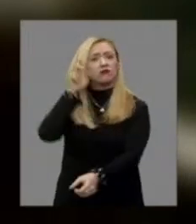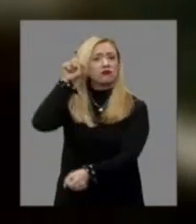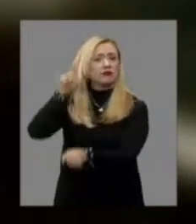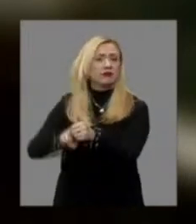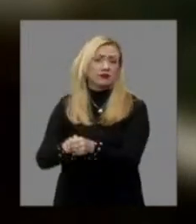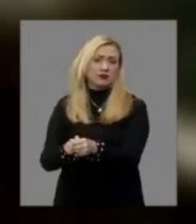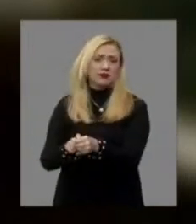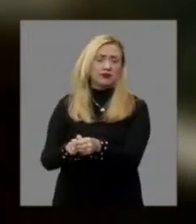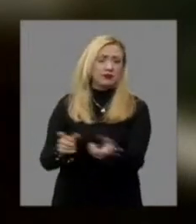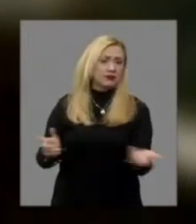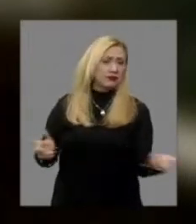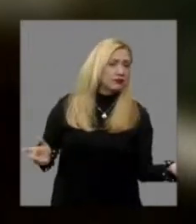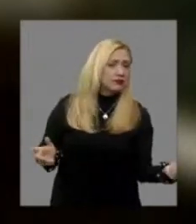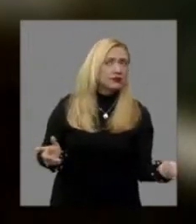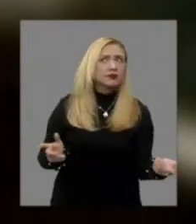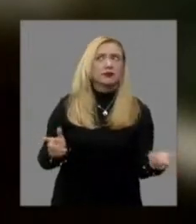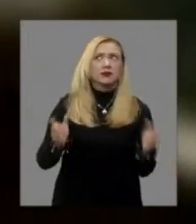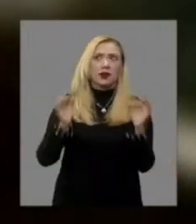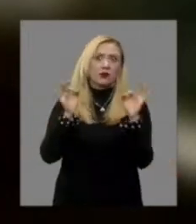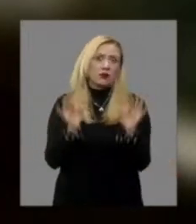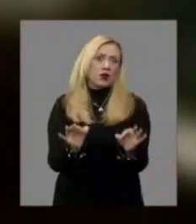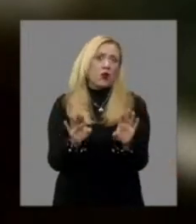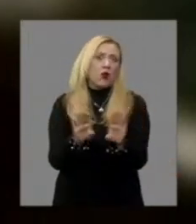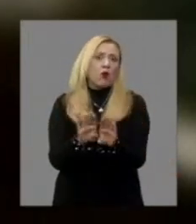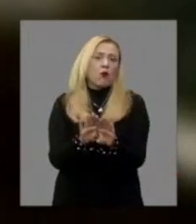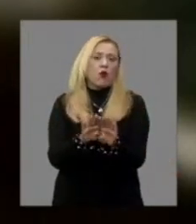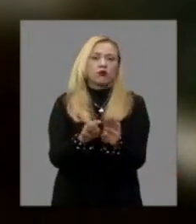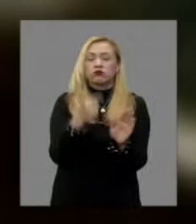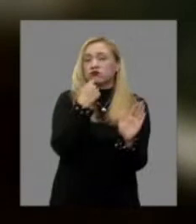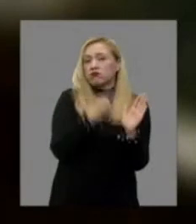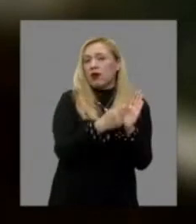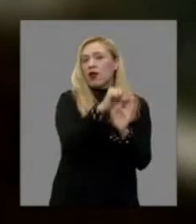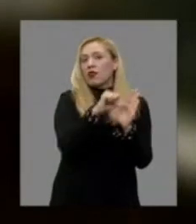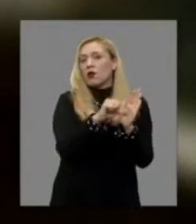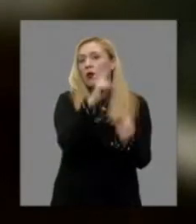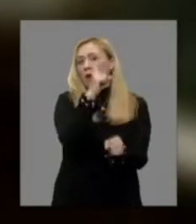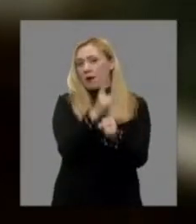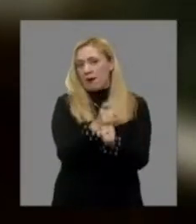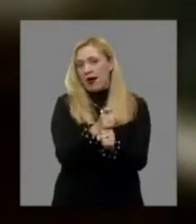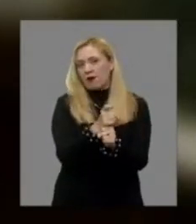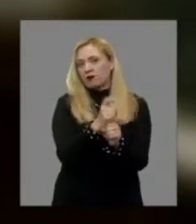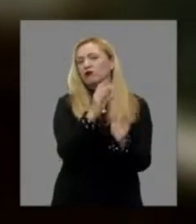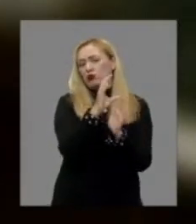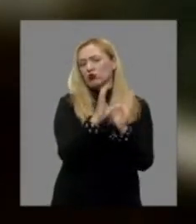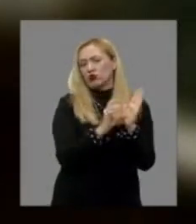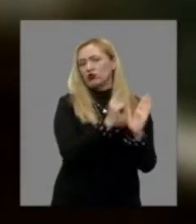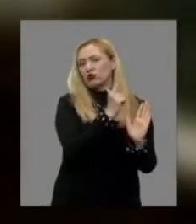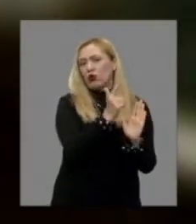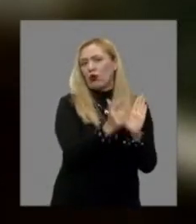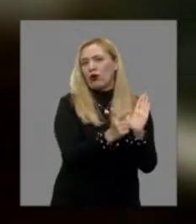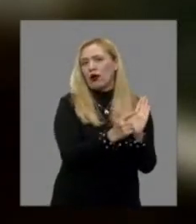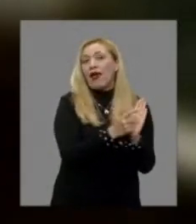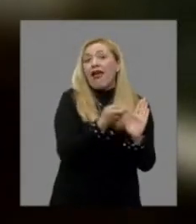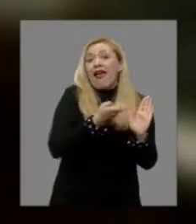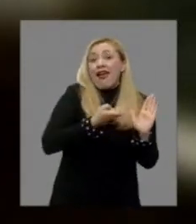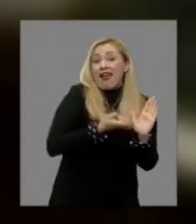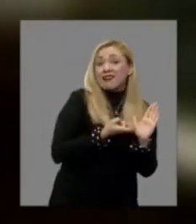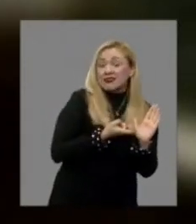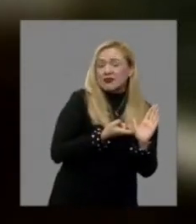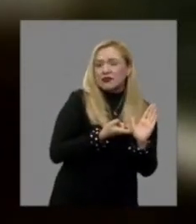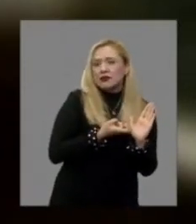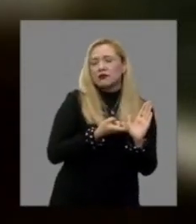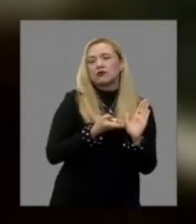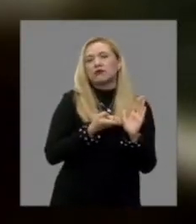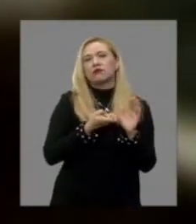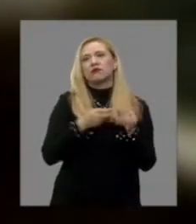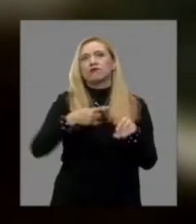Estado mexicano con base en el artículo primero constitucional. Esto lo que nos genera pues es desde luego